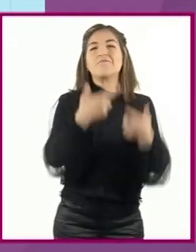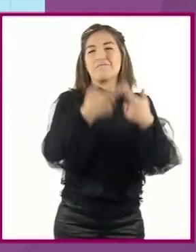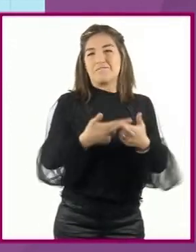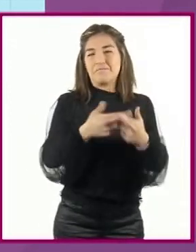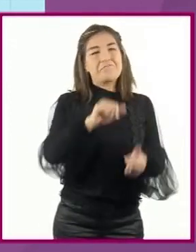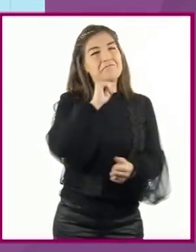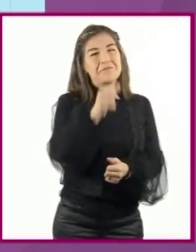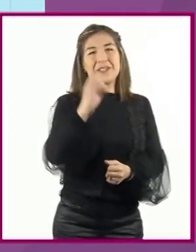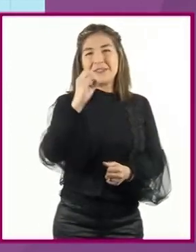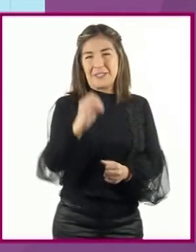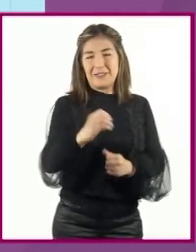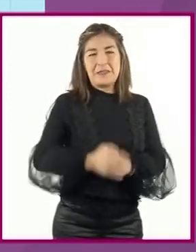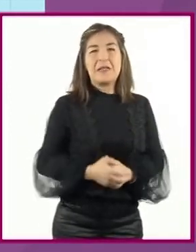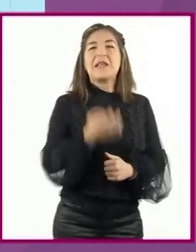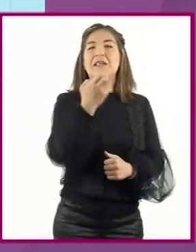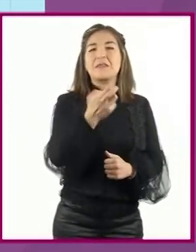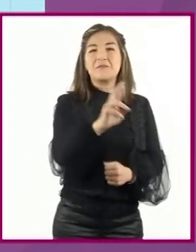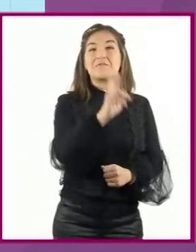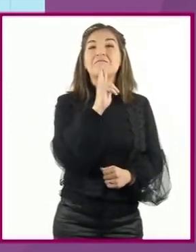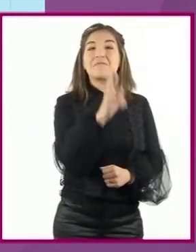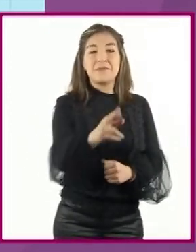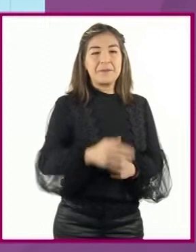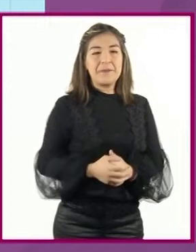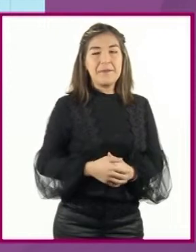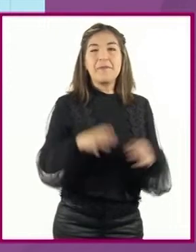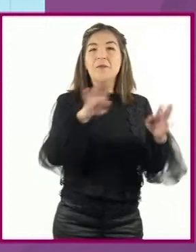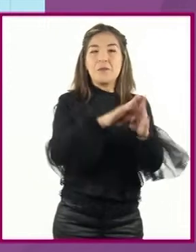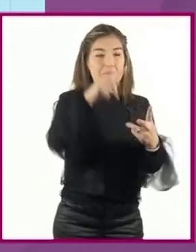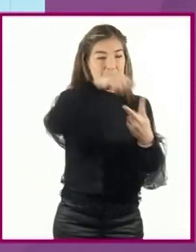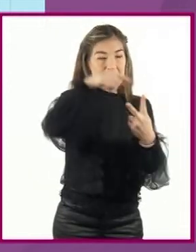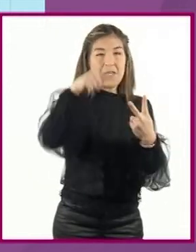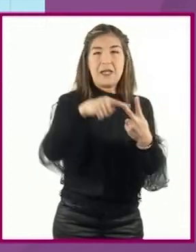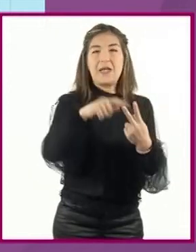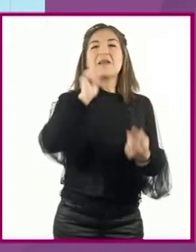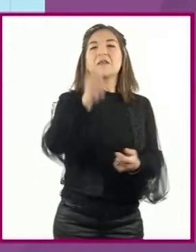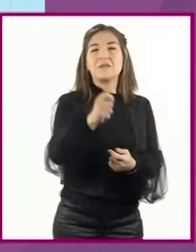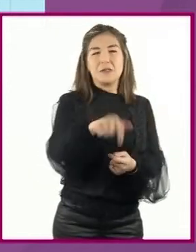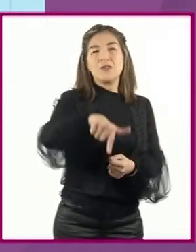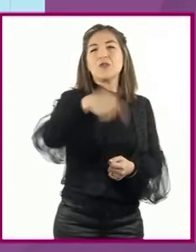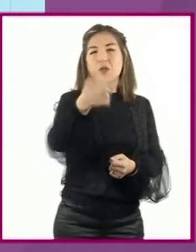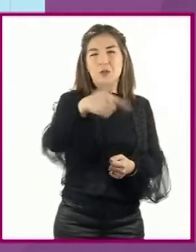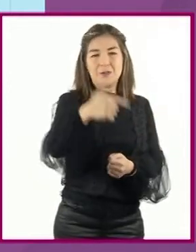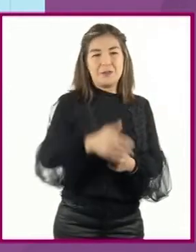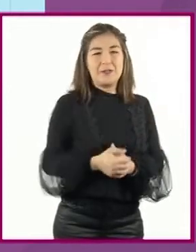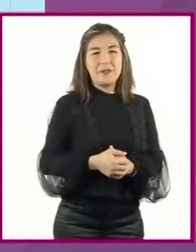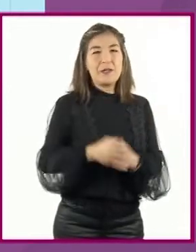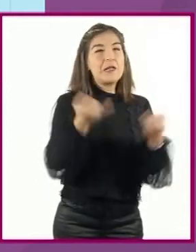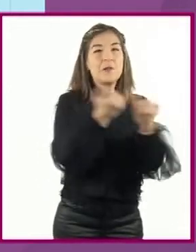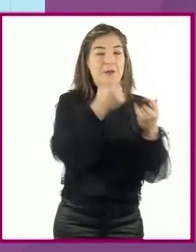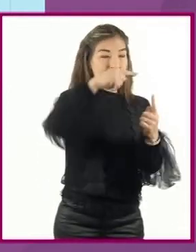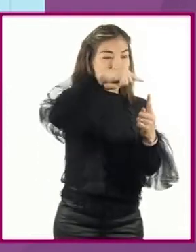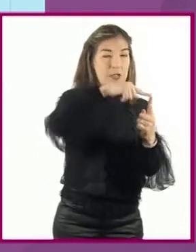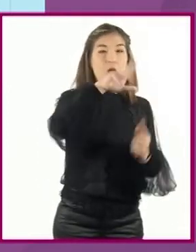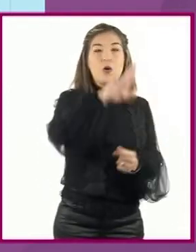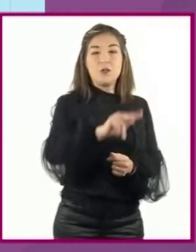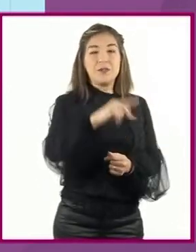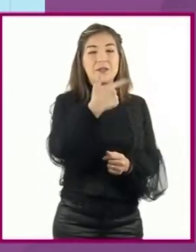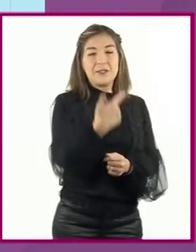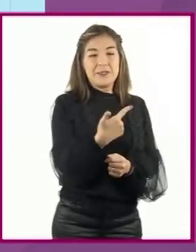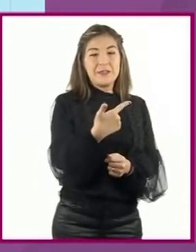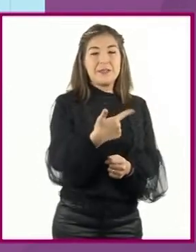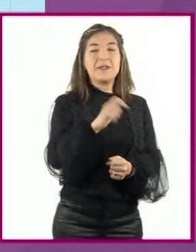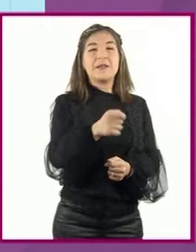0. El resultado de la división en ambos casos es 12. tanto de dividir 87